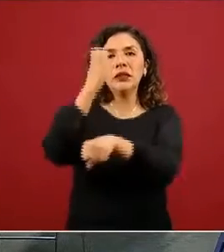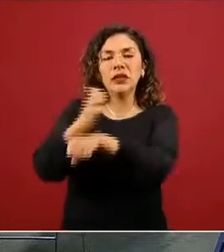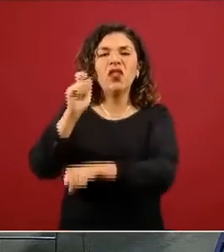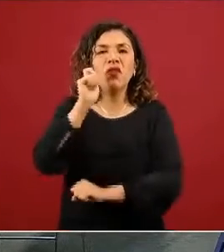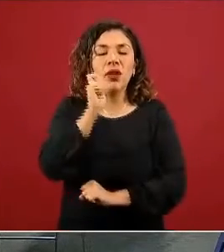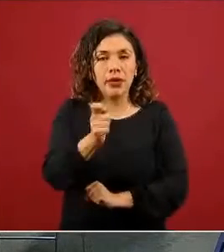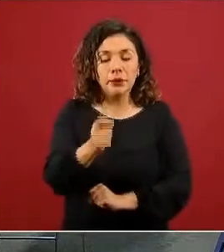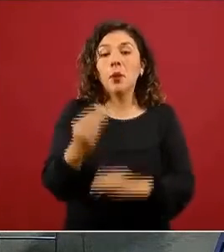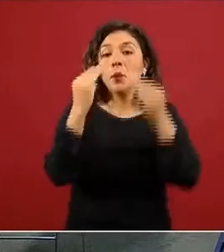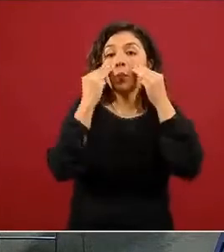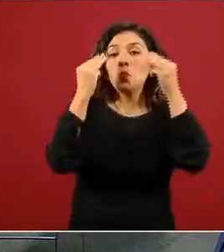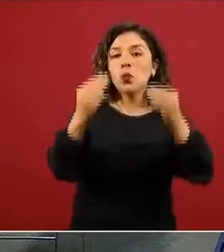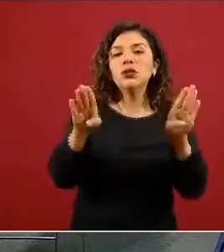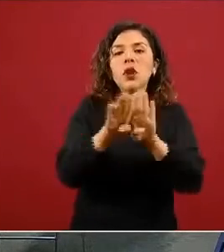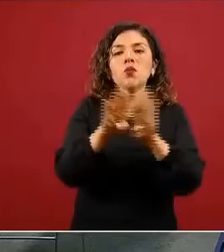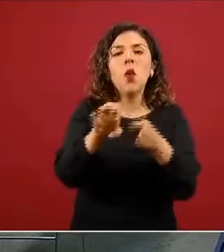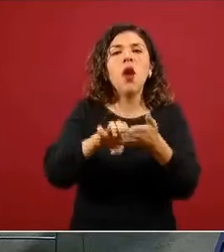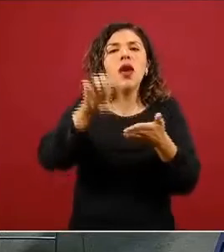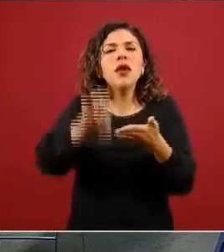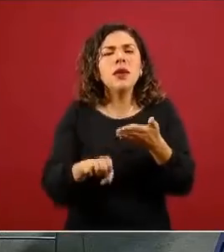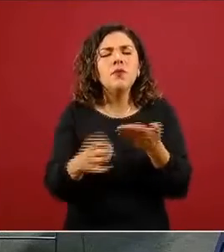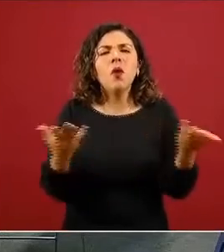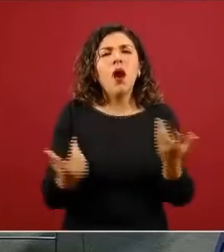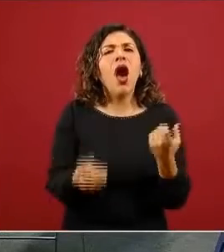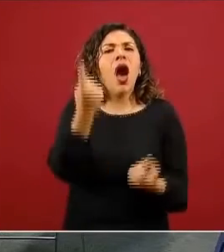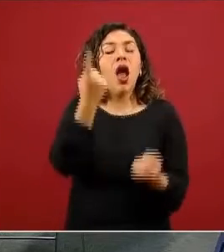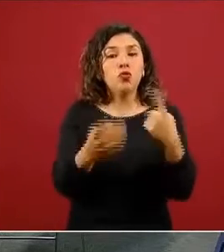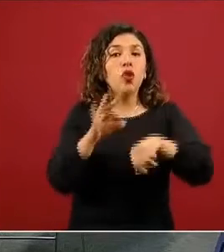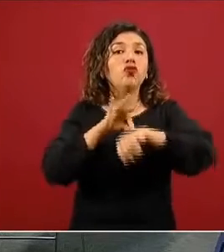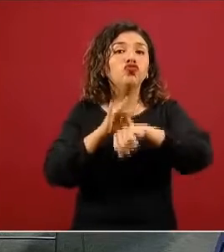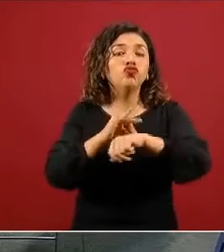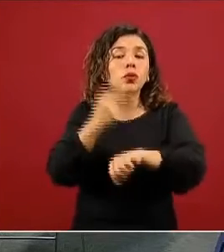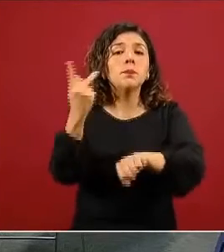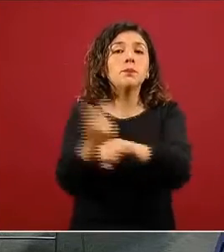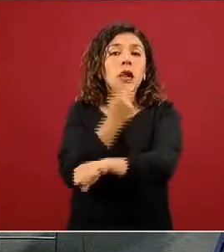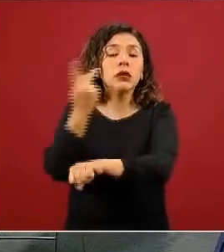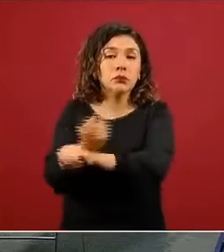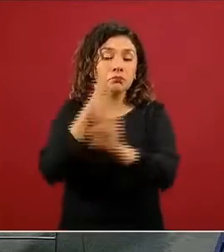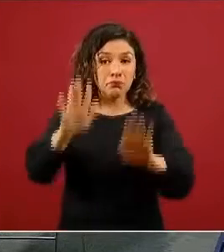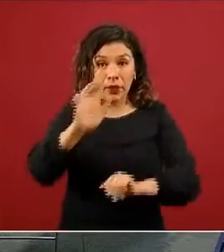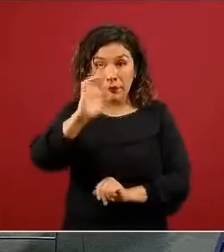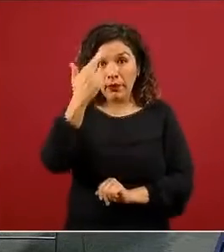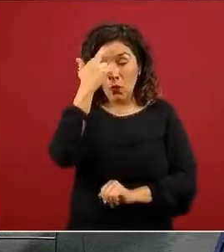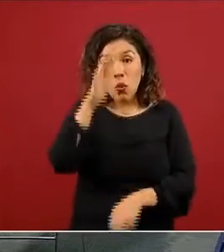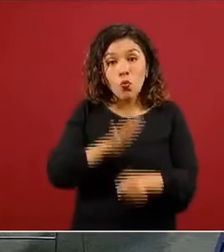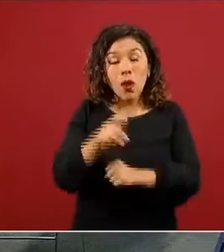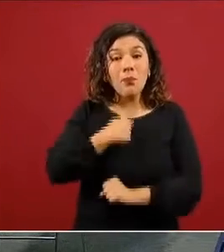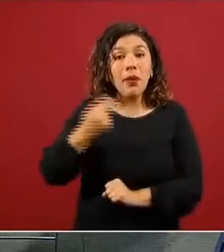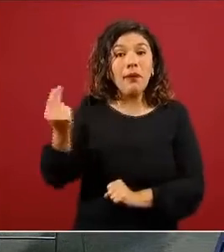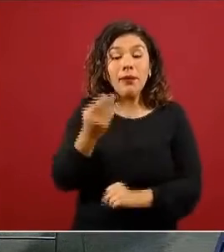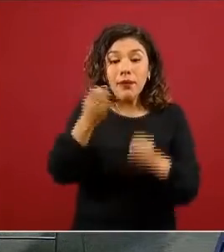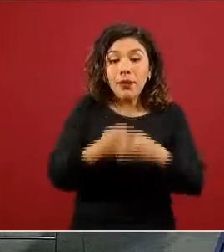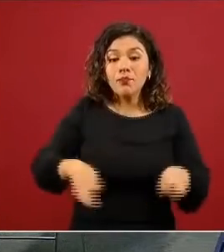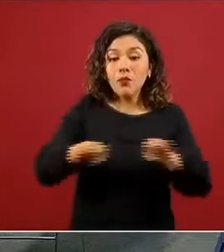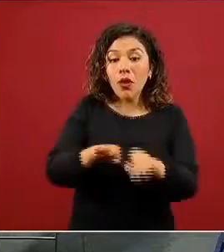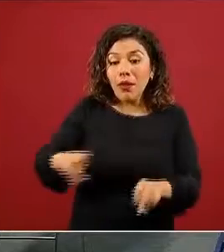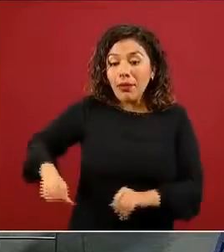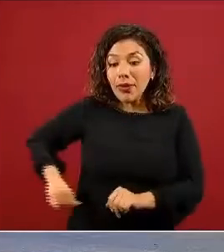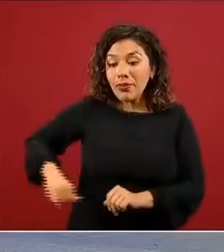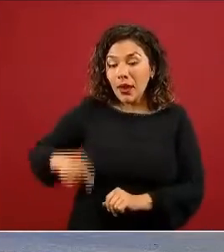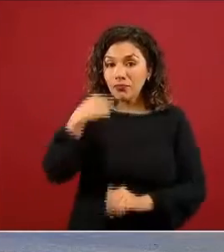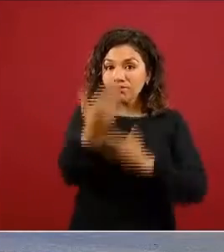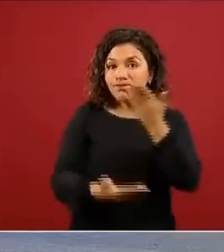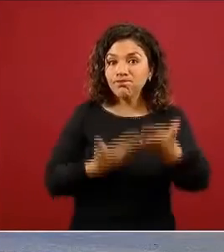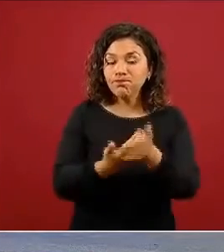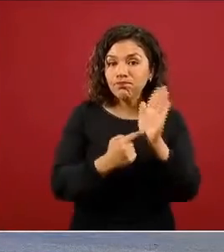federativas y vamos a mostrar ejemplos de algunas realidades. Recordar que lo que nos interesa al presentar